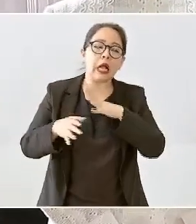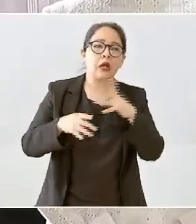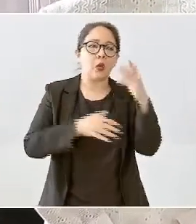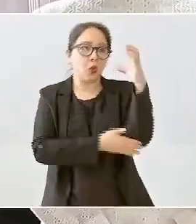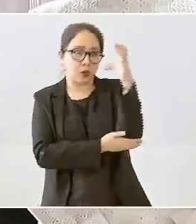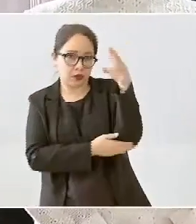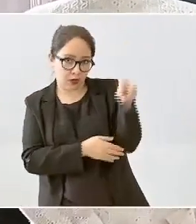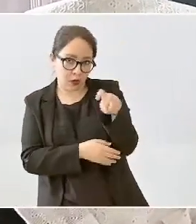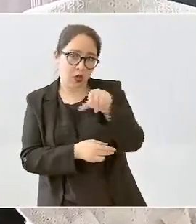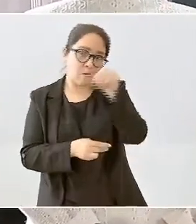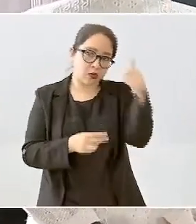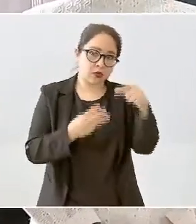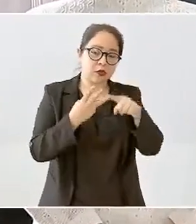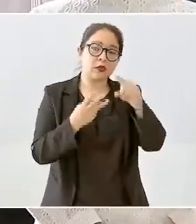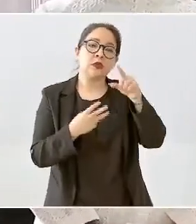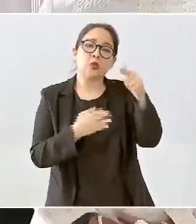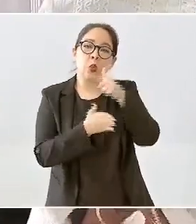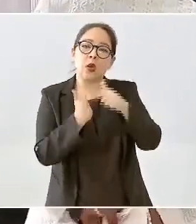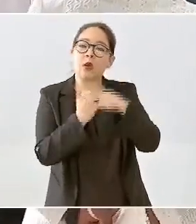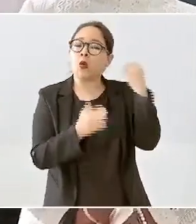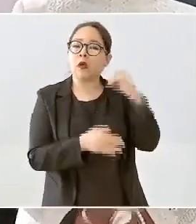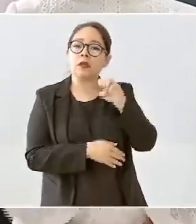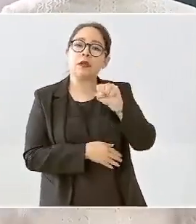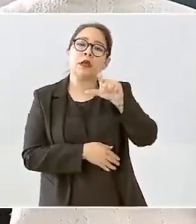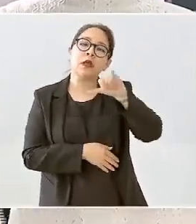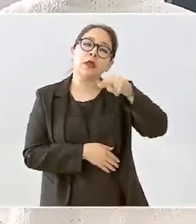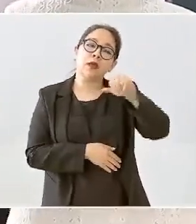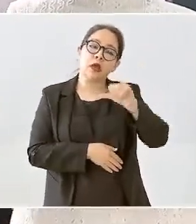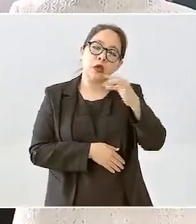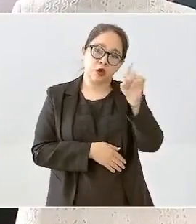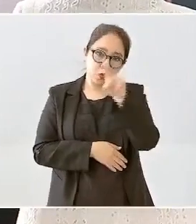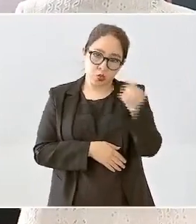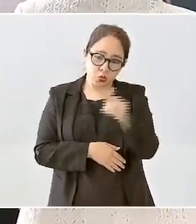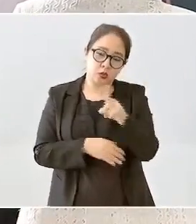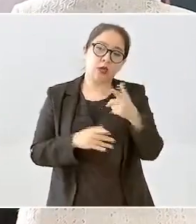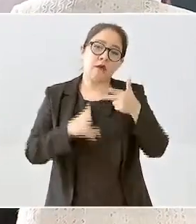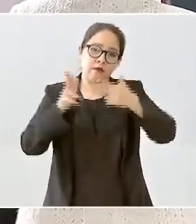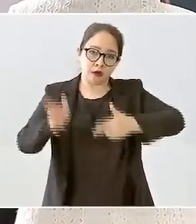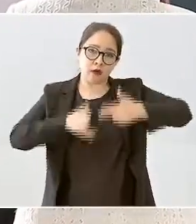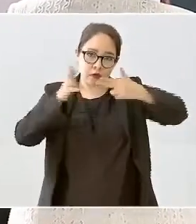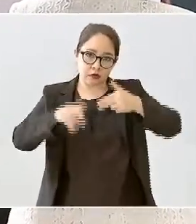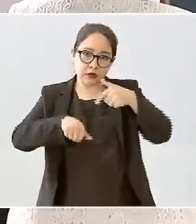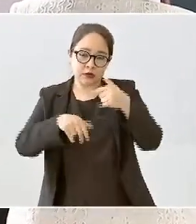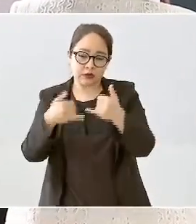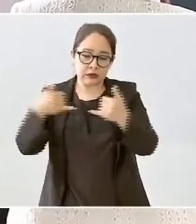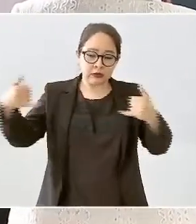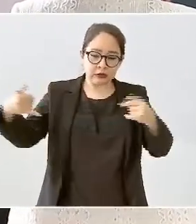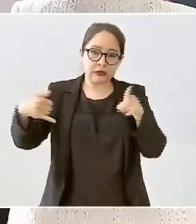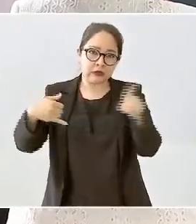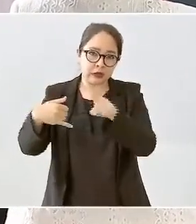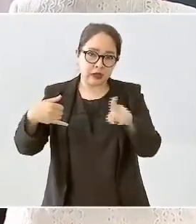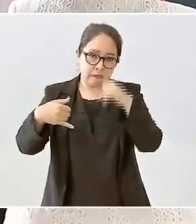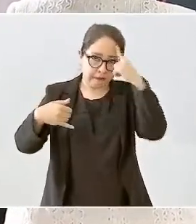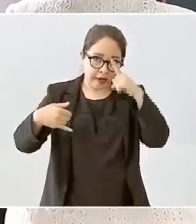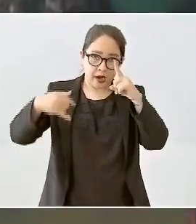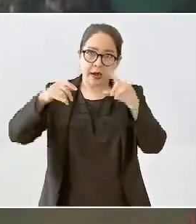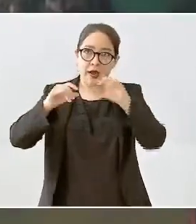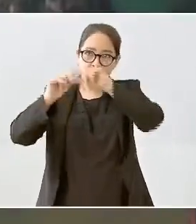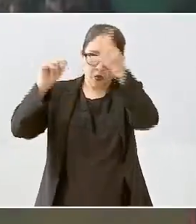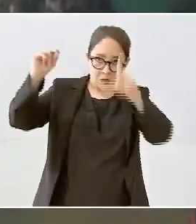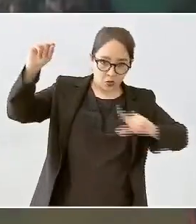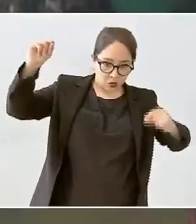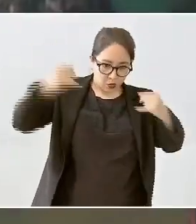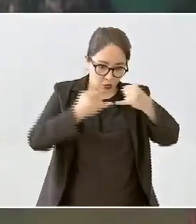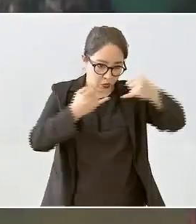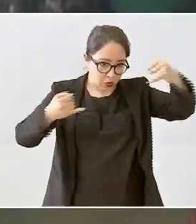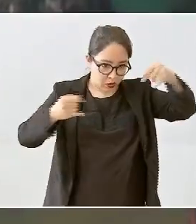como en el puerto de Salina Cruz, como con la capacidad del ferrocarril en la línea Z, que es la que cruza el istmo de Tehuantepec. Entonces, lo hemos visualizado en